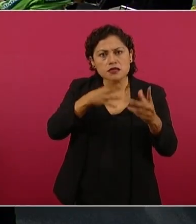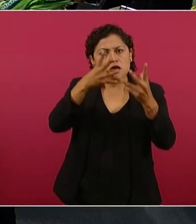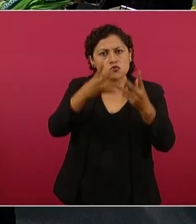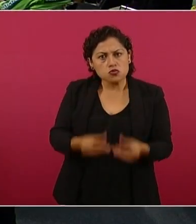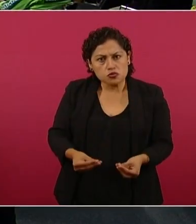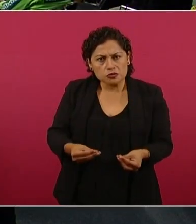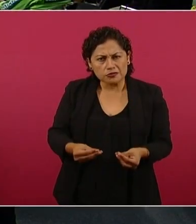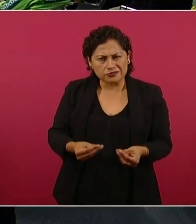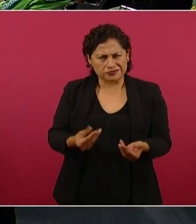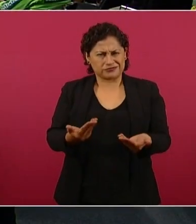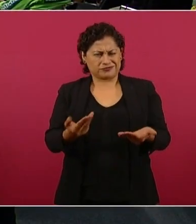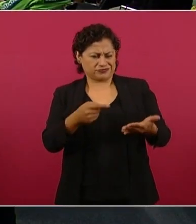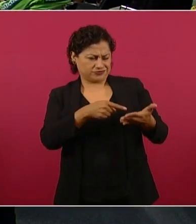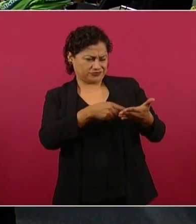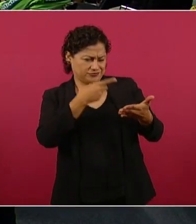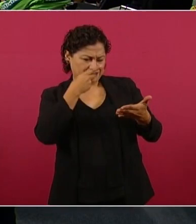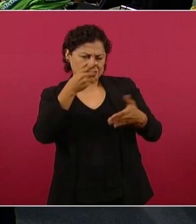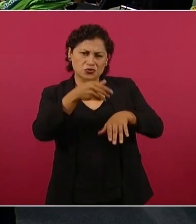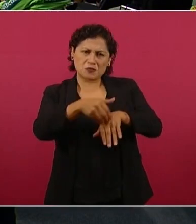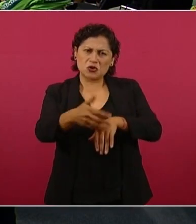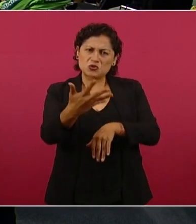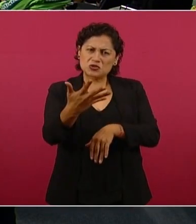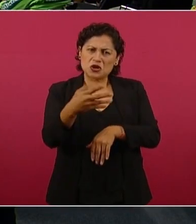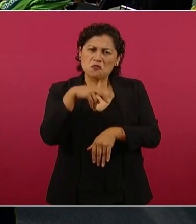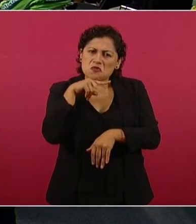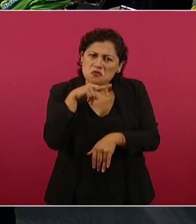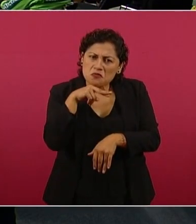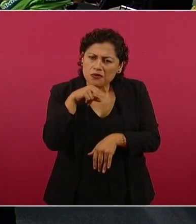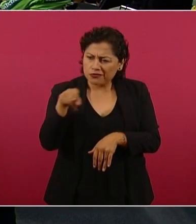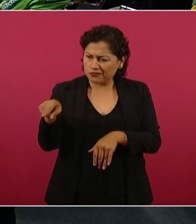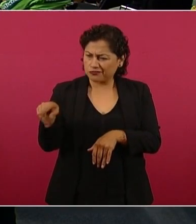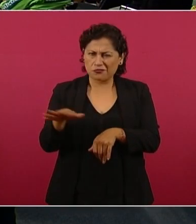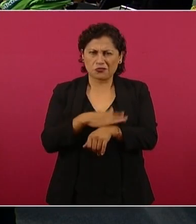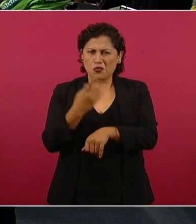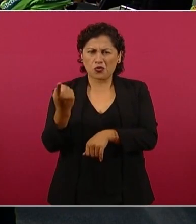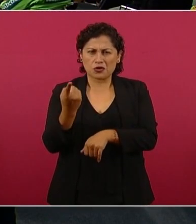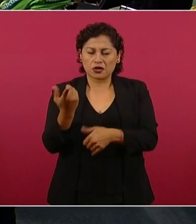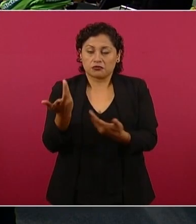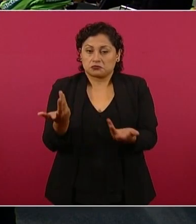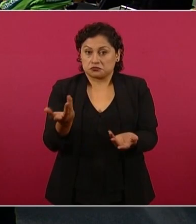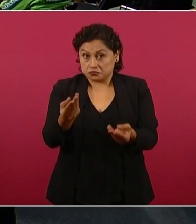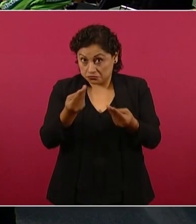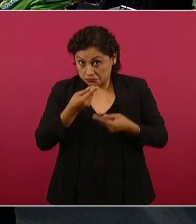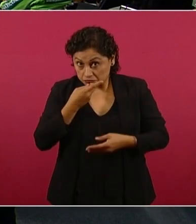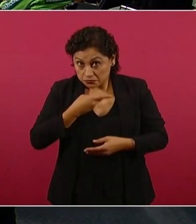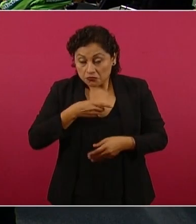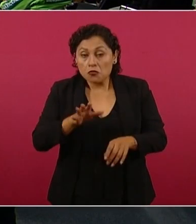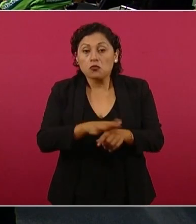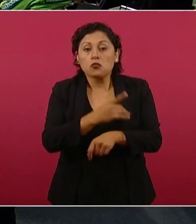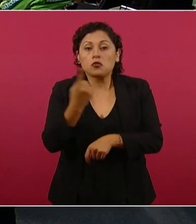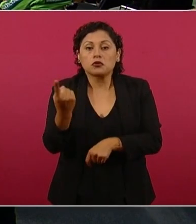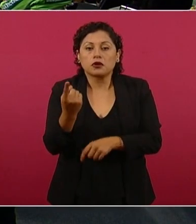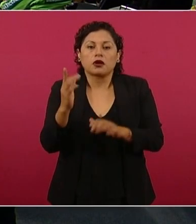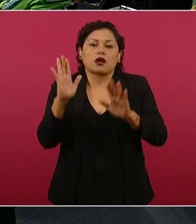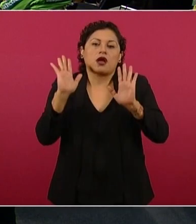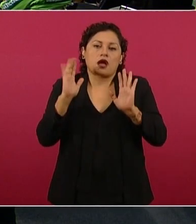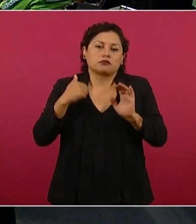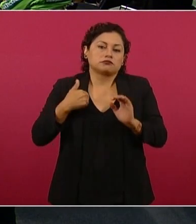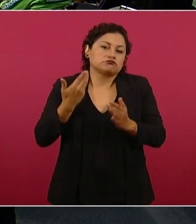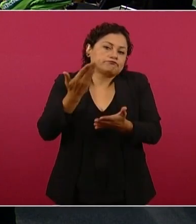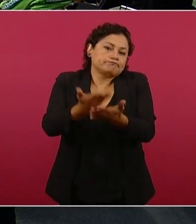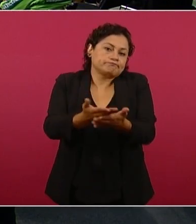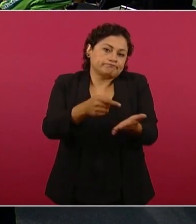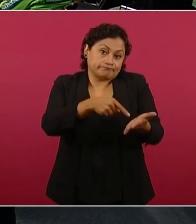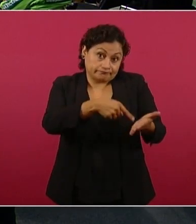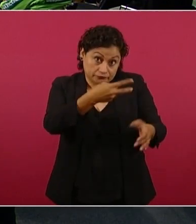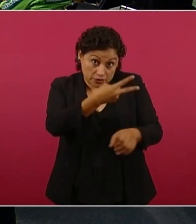si pudieran saber la opinión de usted y si se le podría invitar a este señor. A